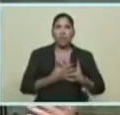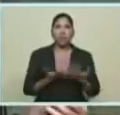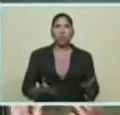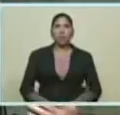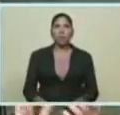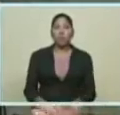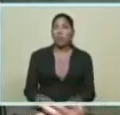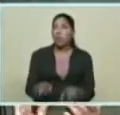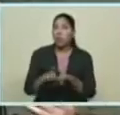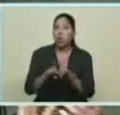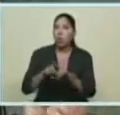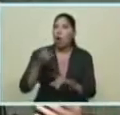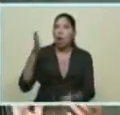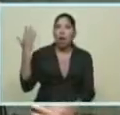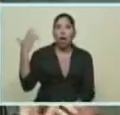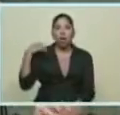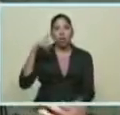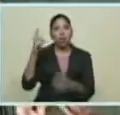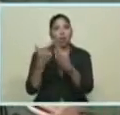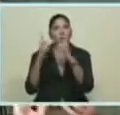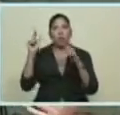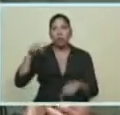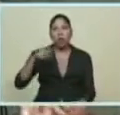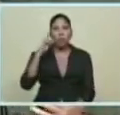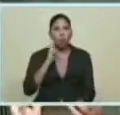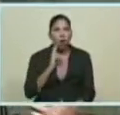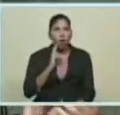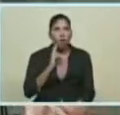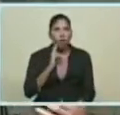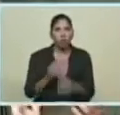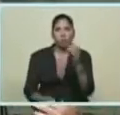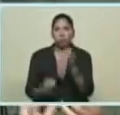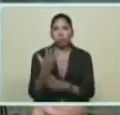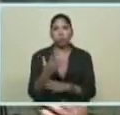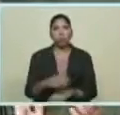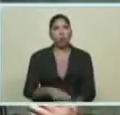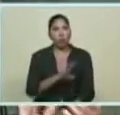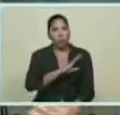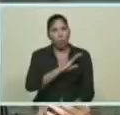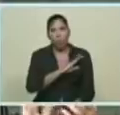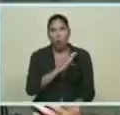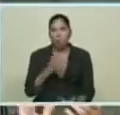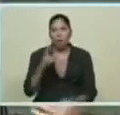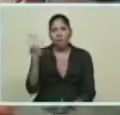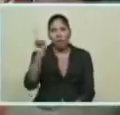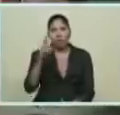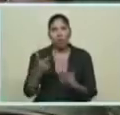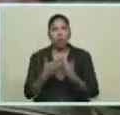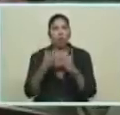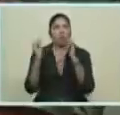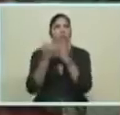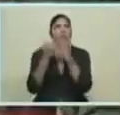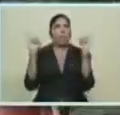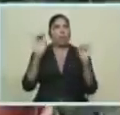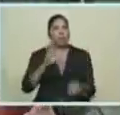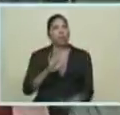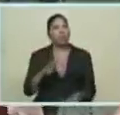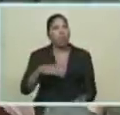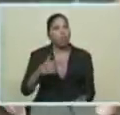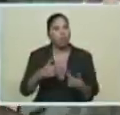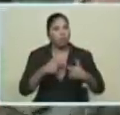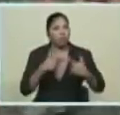misma que sintió el Libertador cuando fundó las bases de nuestra república. Esa pasión está en el